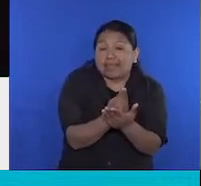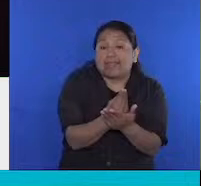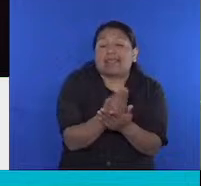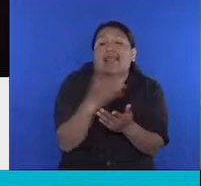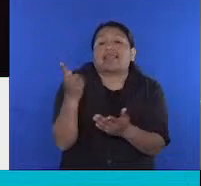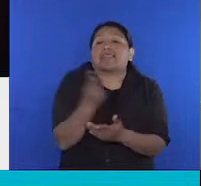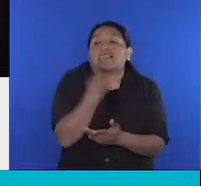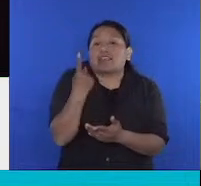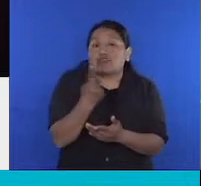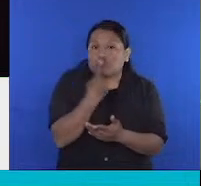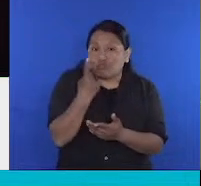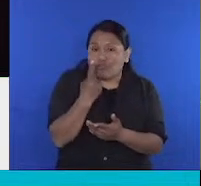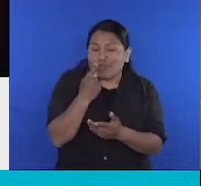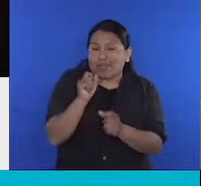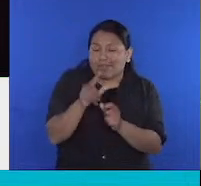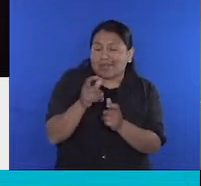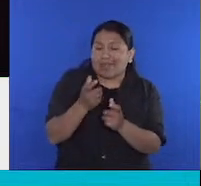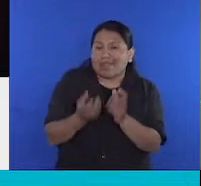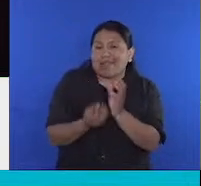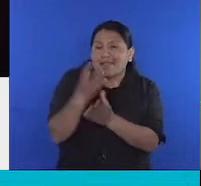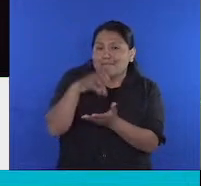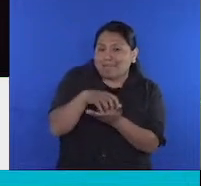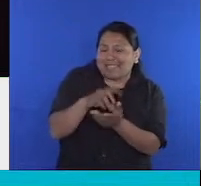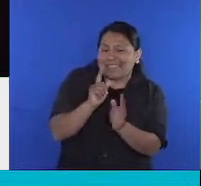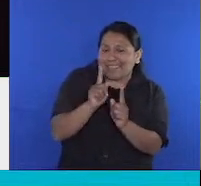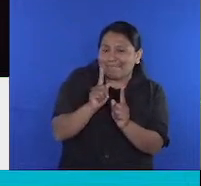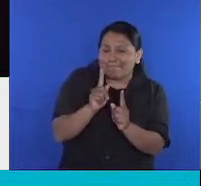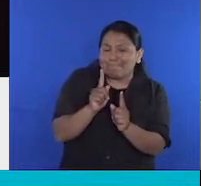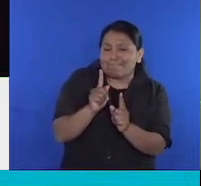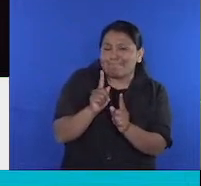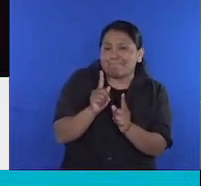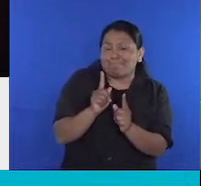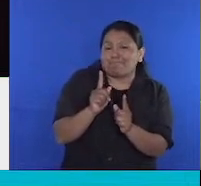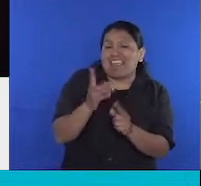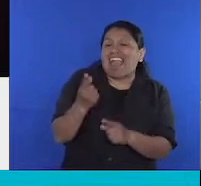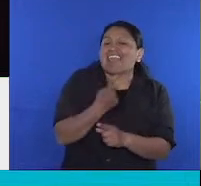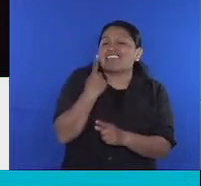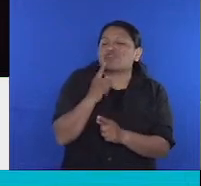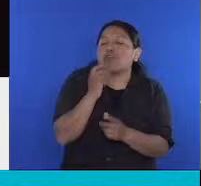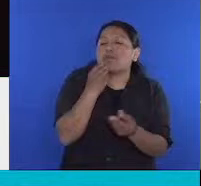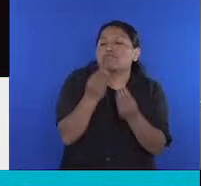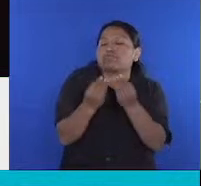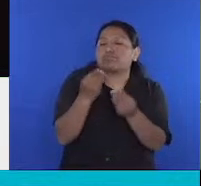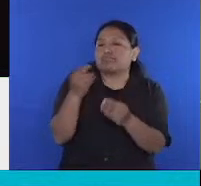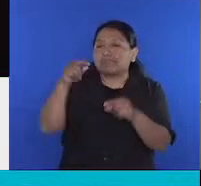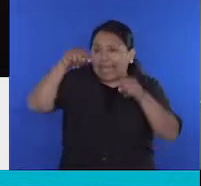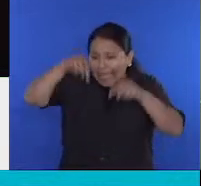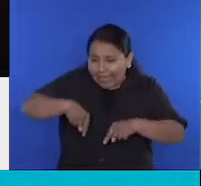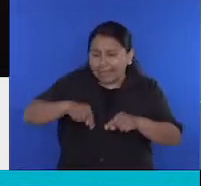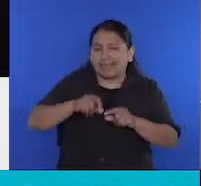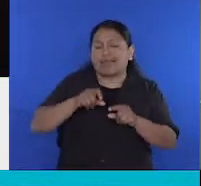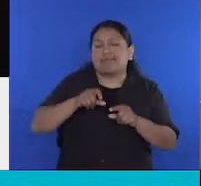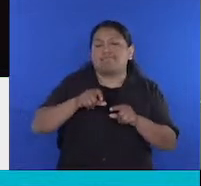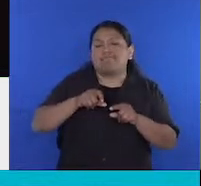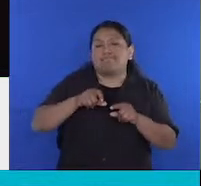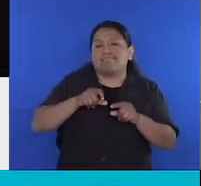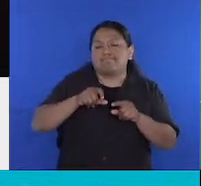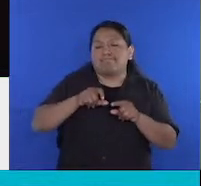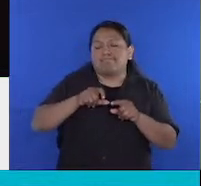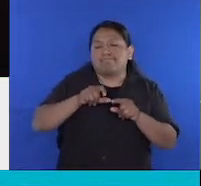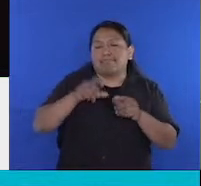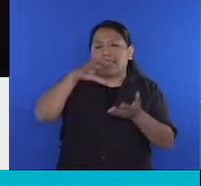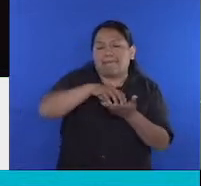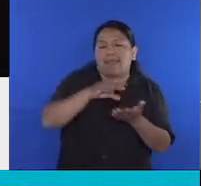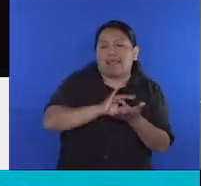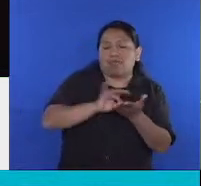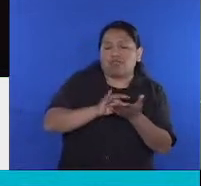empresa pase por esta Cámara de Diputados. La otra fue la creación de una